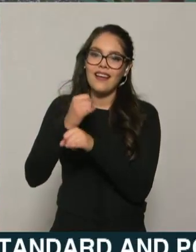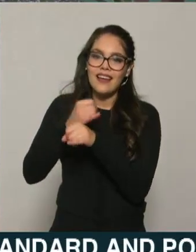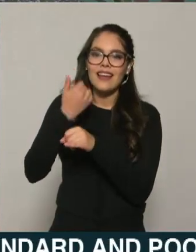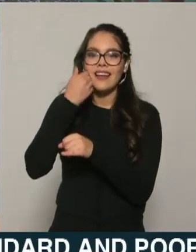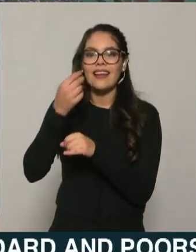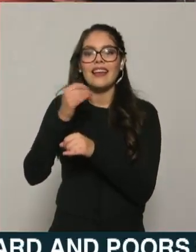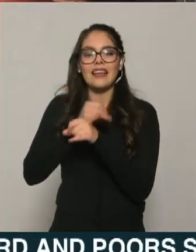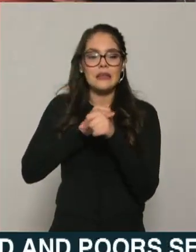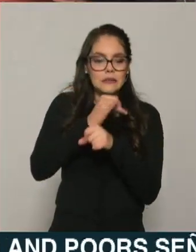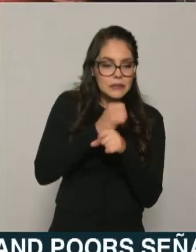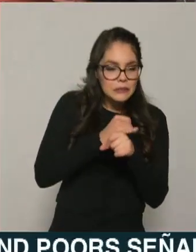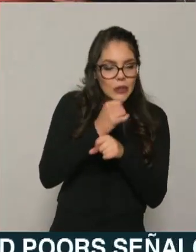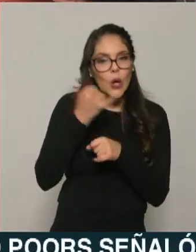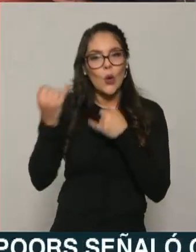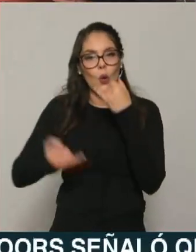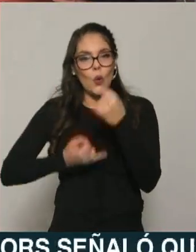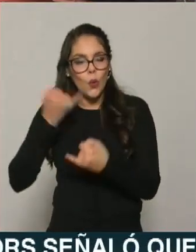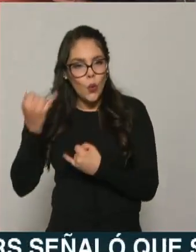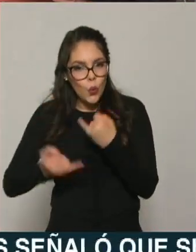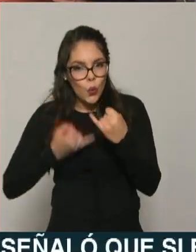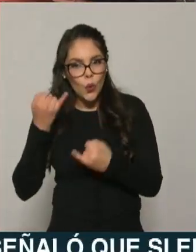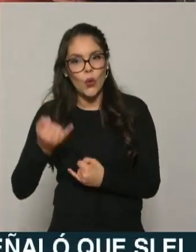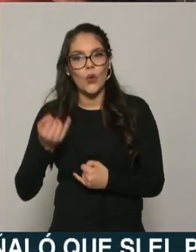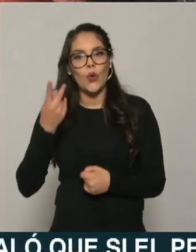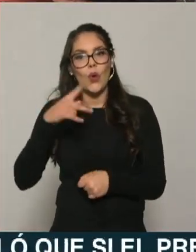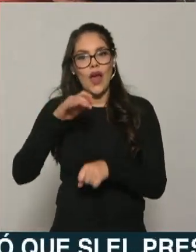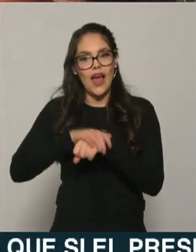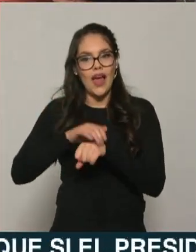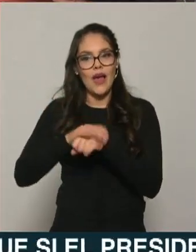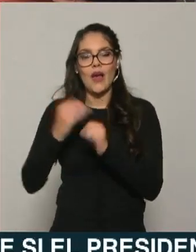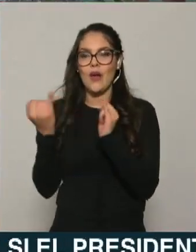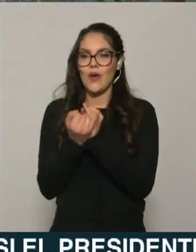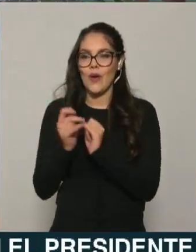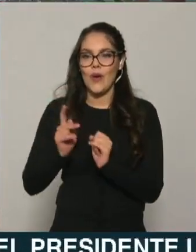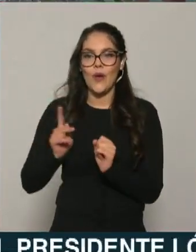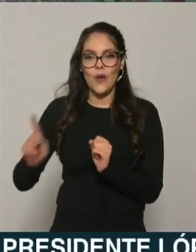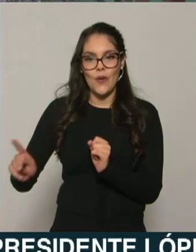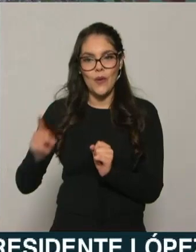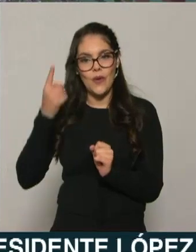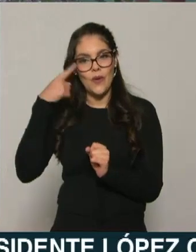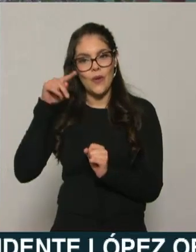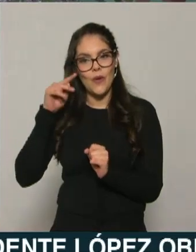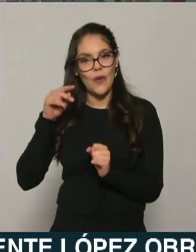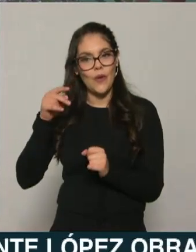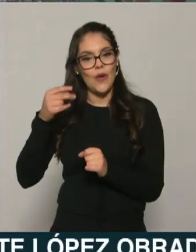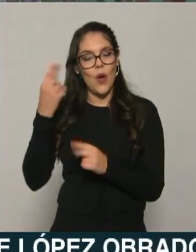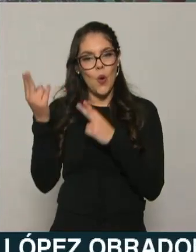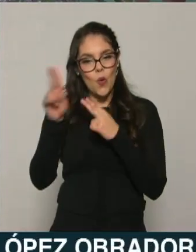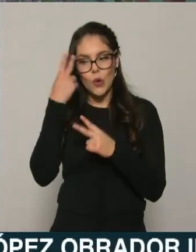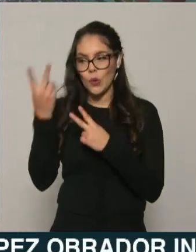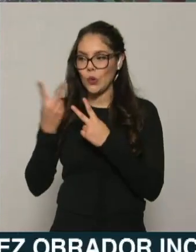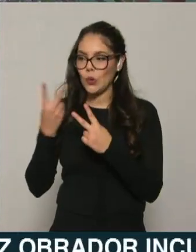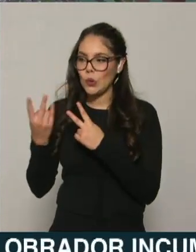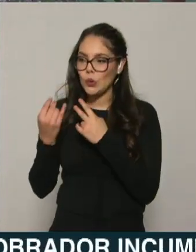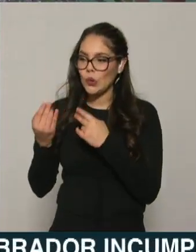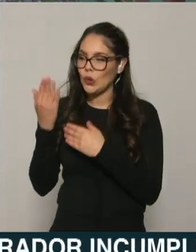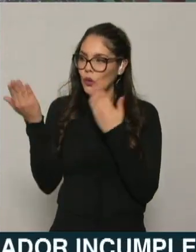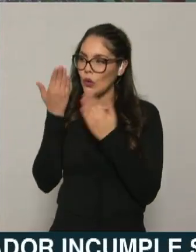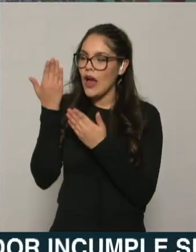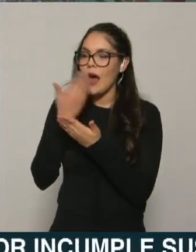jugar, con su amigo que también estudia ingeniería, están creando una pulsera, entonces tiene como más tiempo para hacer más